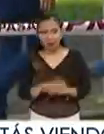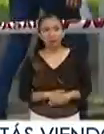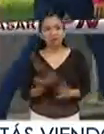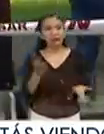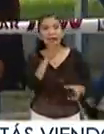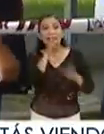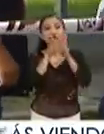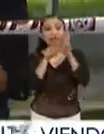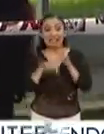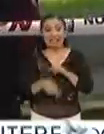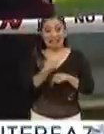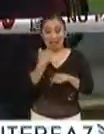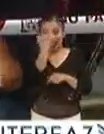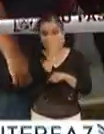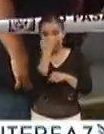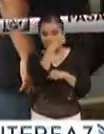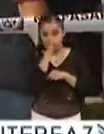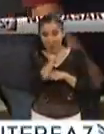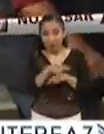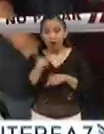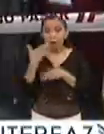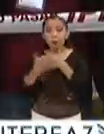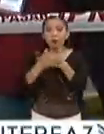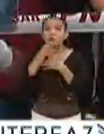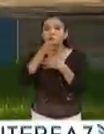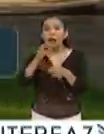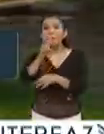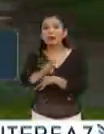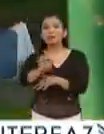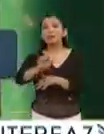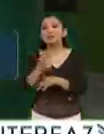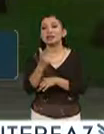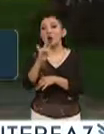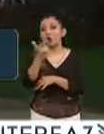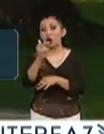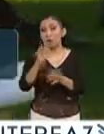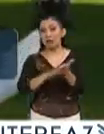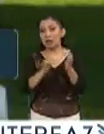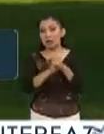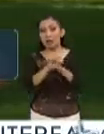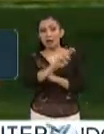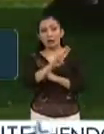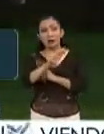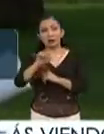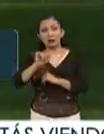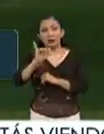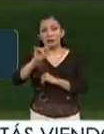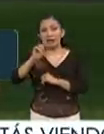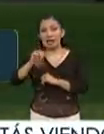Los resultados de este proceso de admisión se darán a conocer el viernes 27 de julio por la página